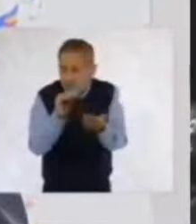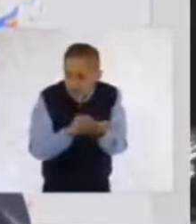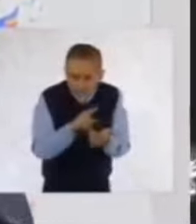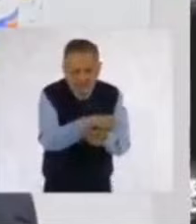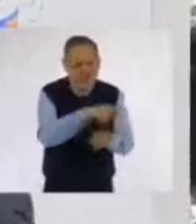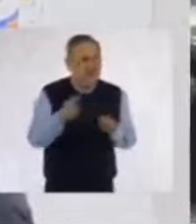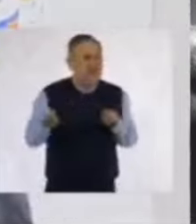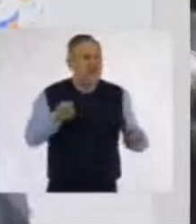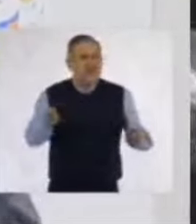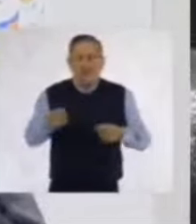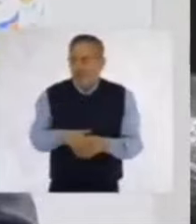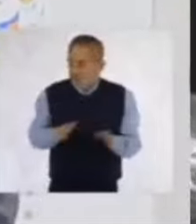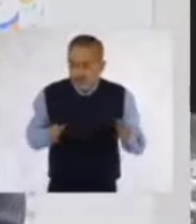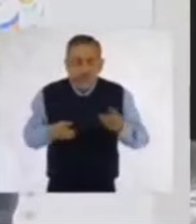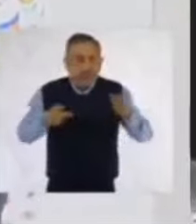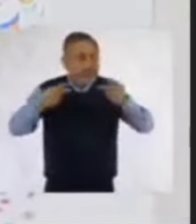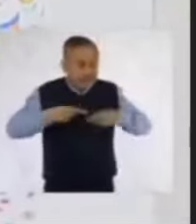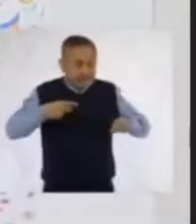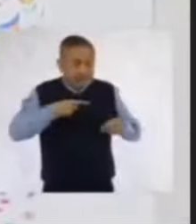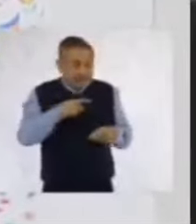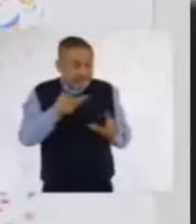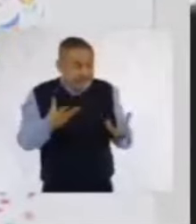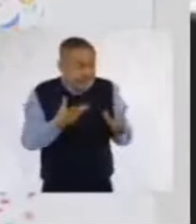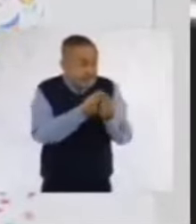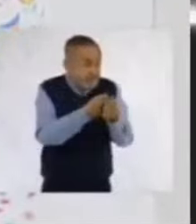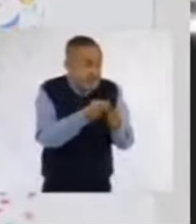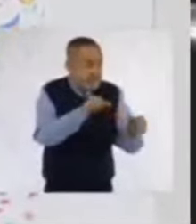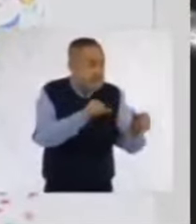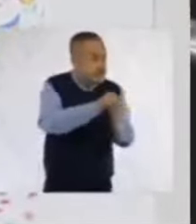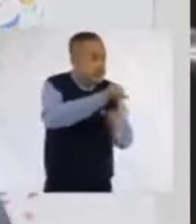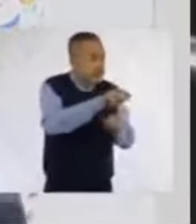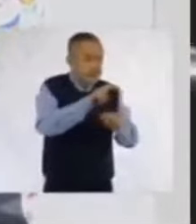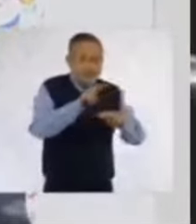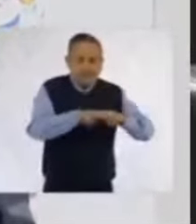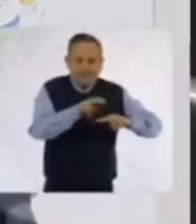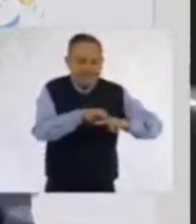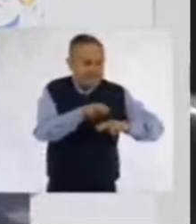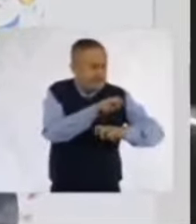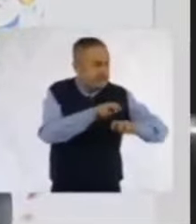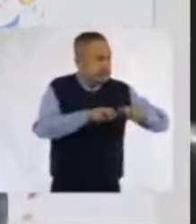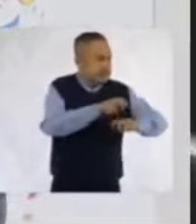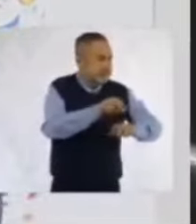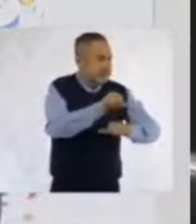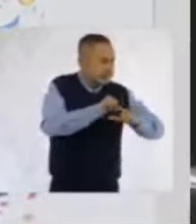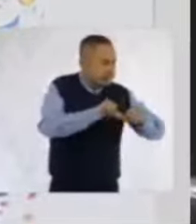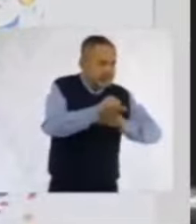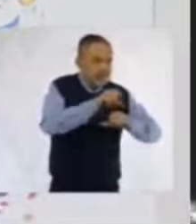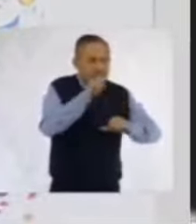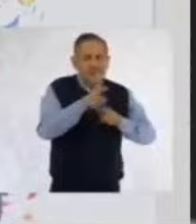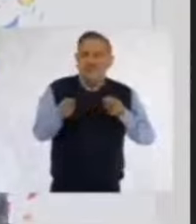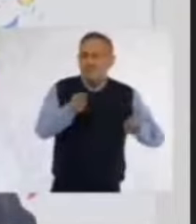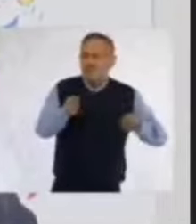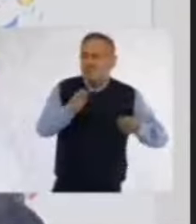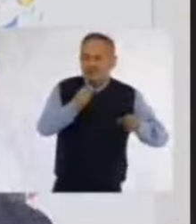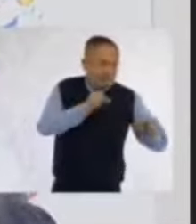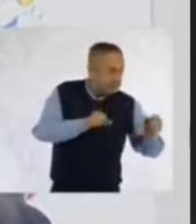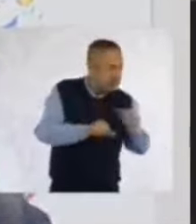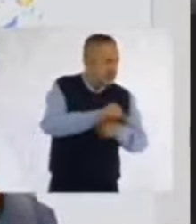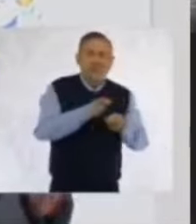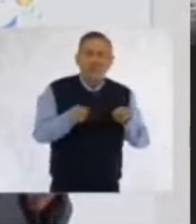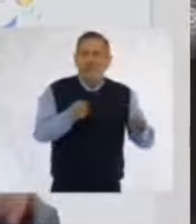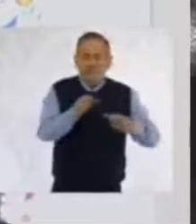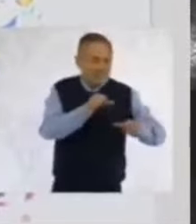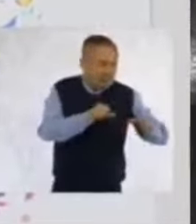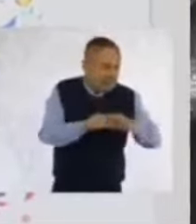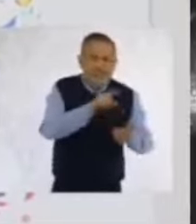a ser sencillo quitar a este a este grupo de corruptos para los propios panistas aclaro pero Jorge Romero también está